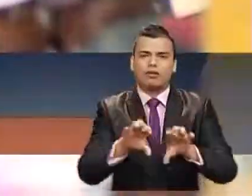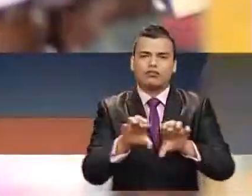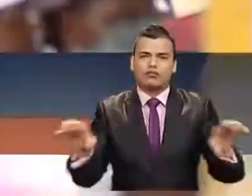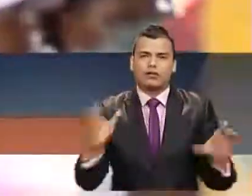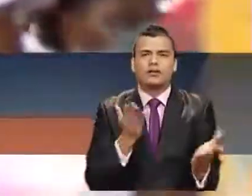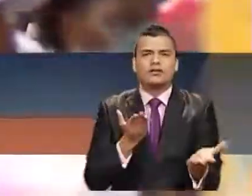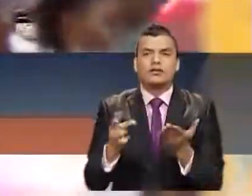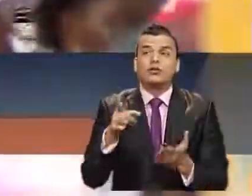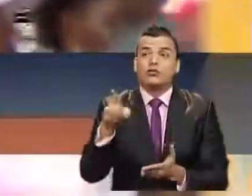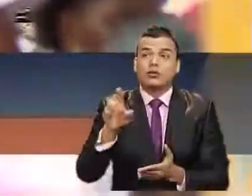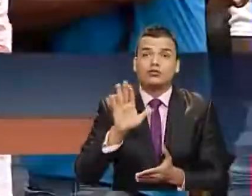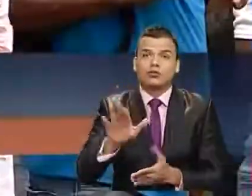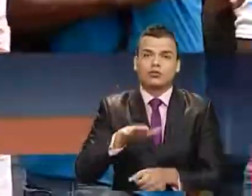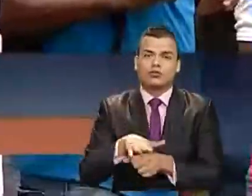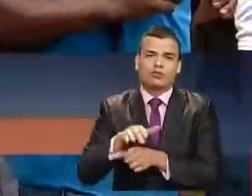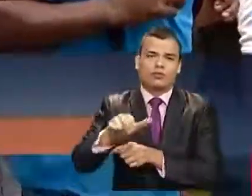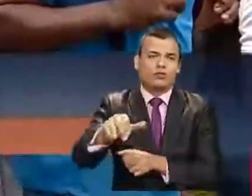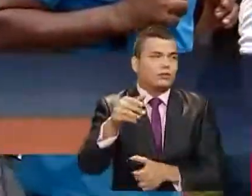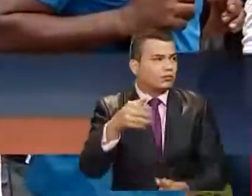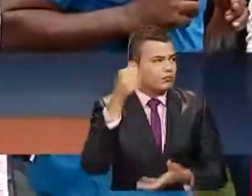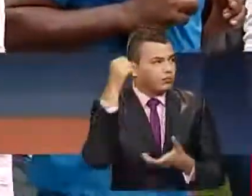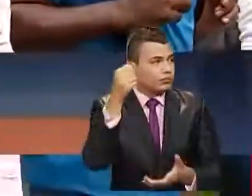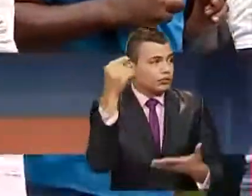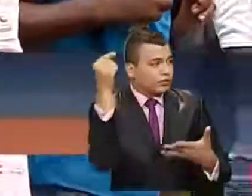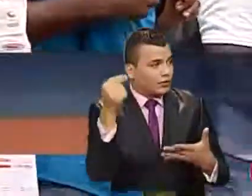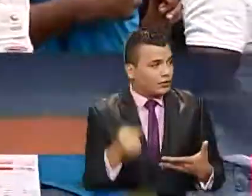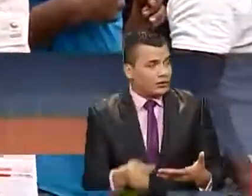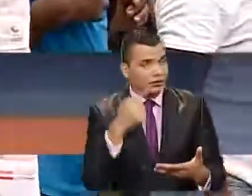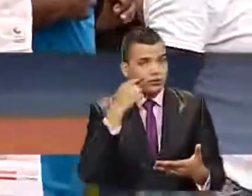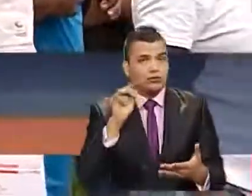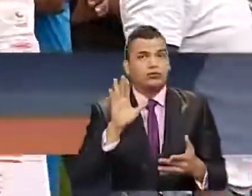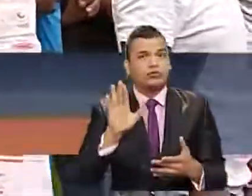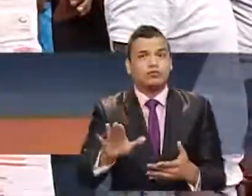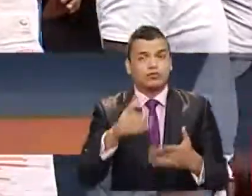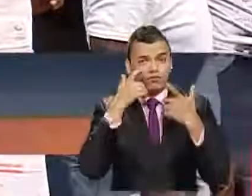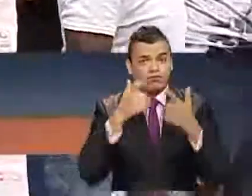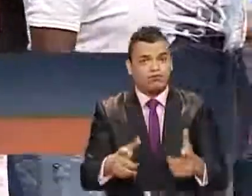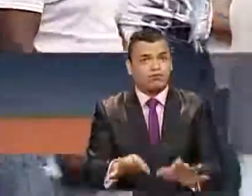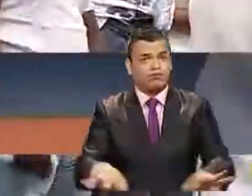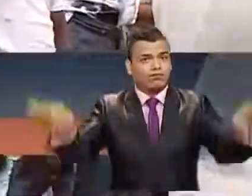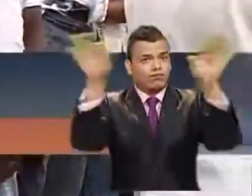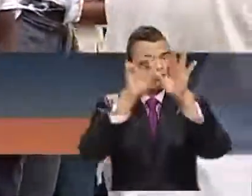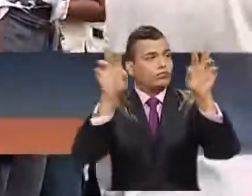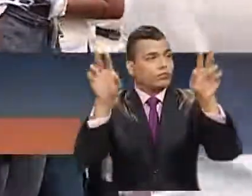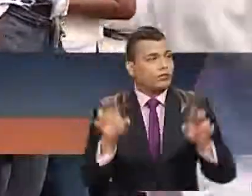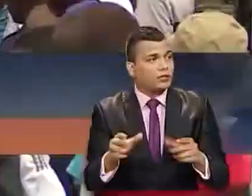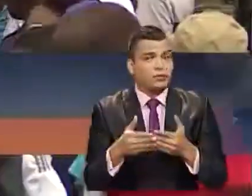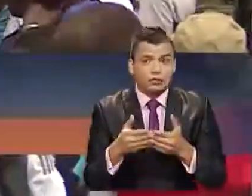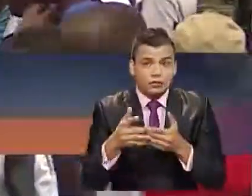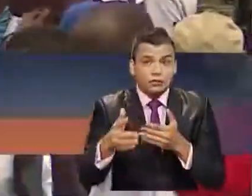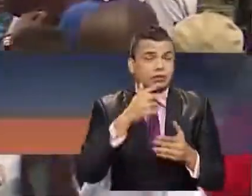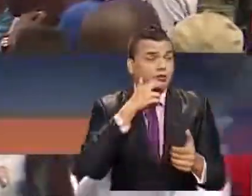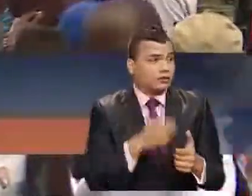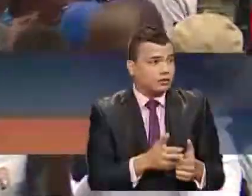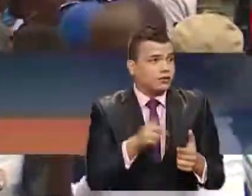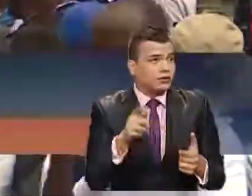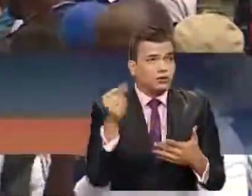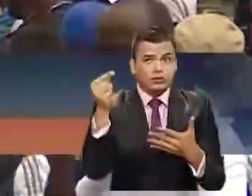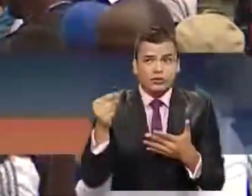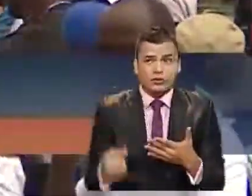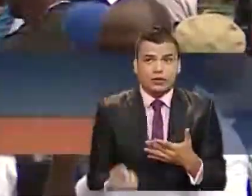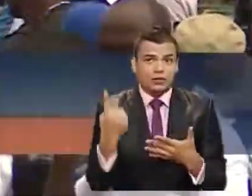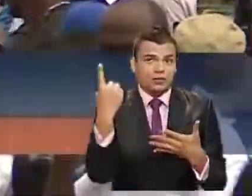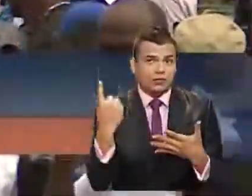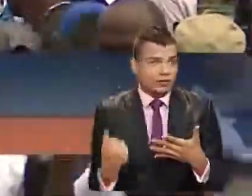buena y la estructuración del fondo de los puntos fundamentales especialmente sobre todo como ustedes se vieron lo más difícil que es ahora ya echar a andar todos los acuerdos